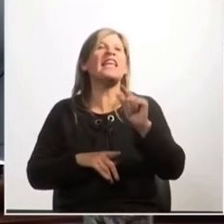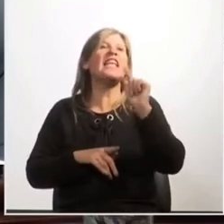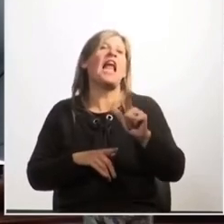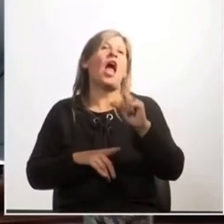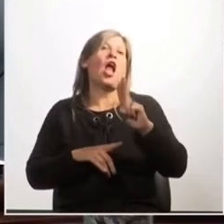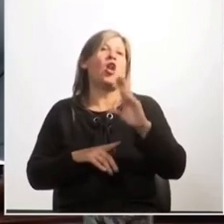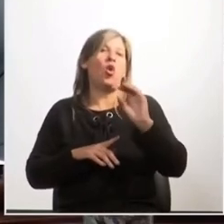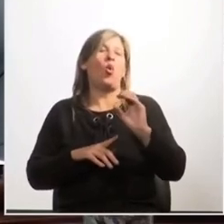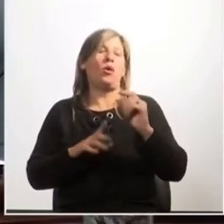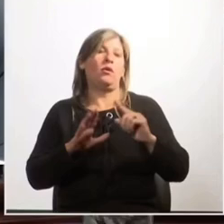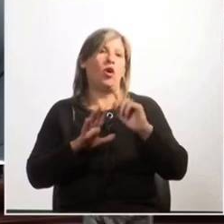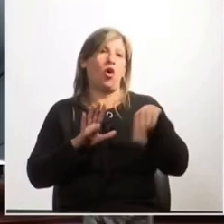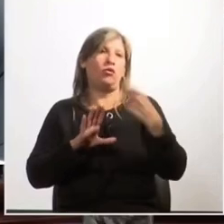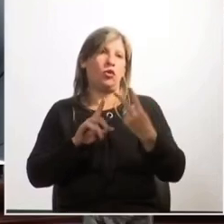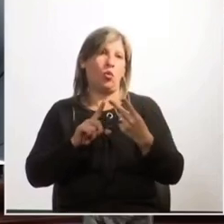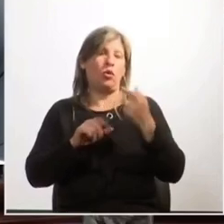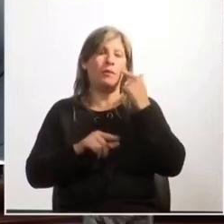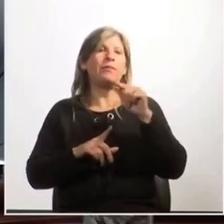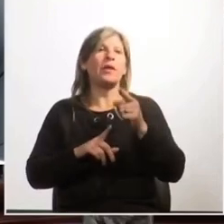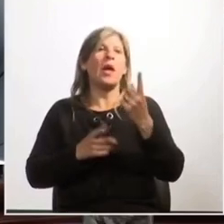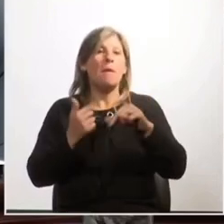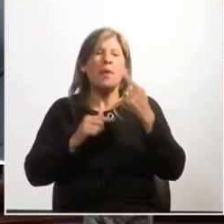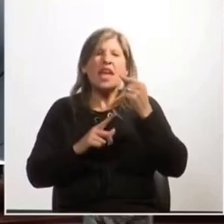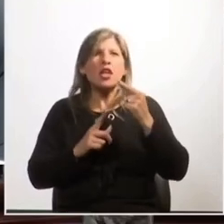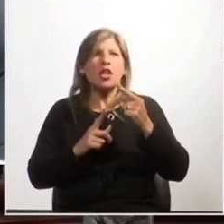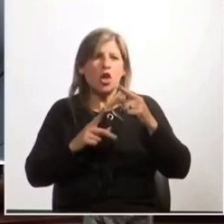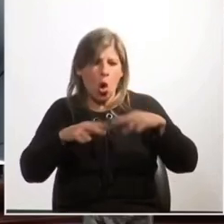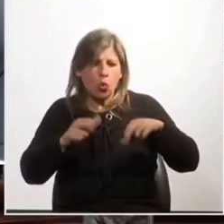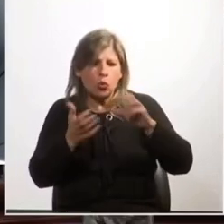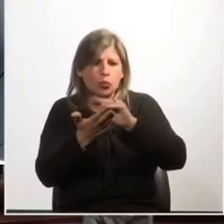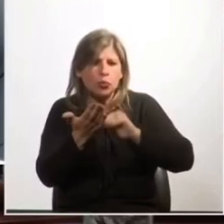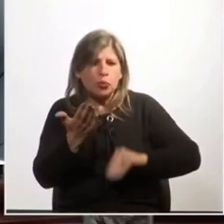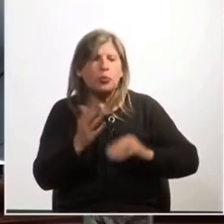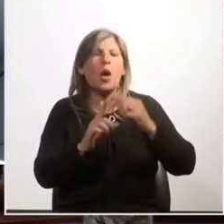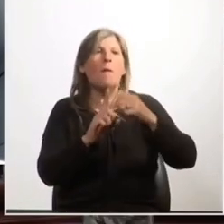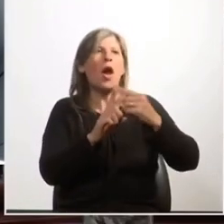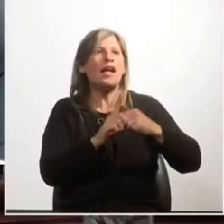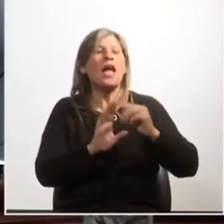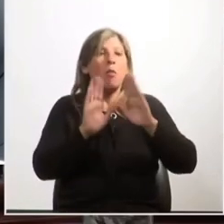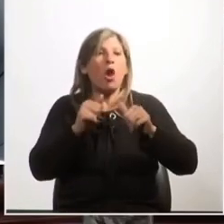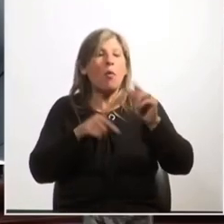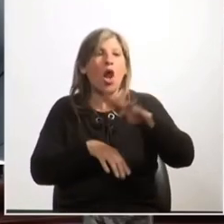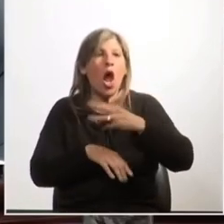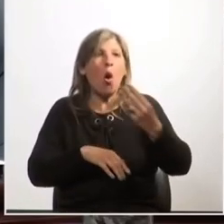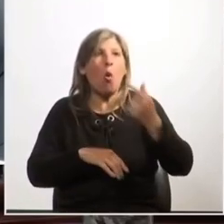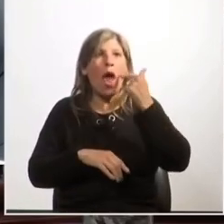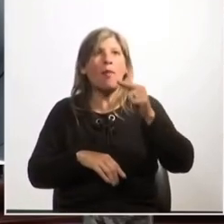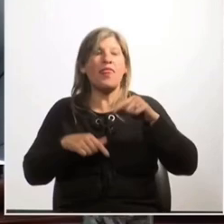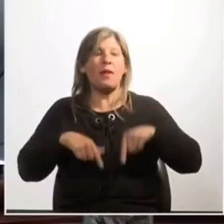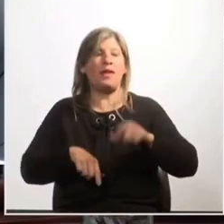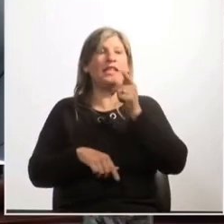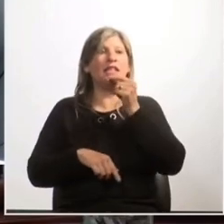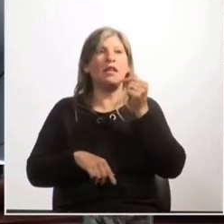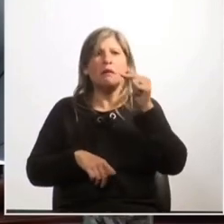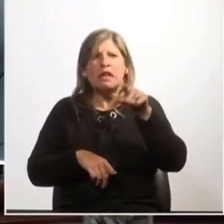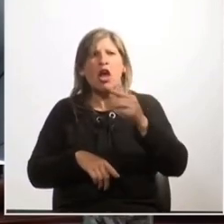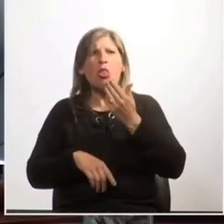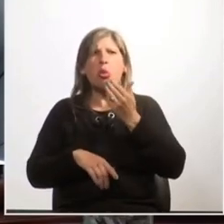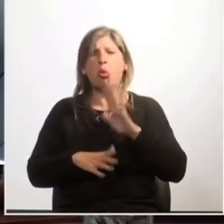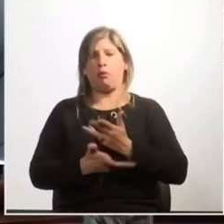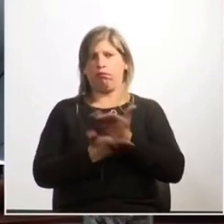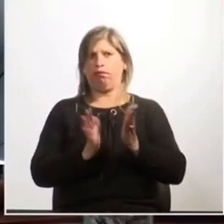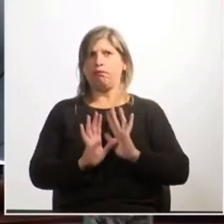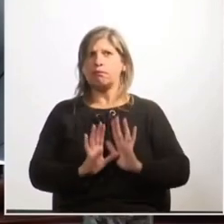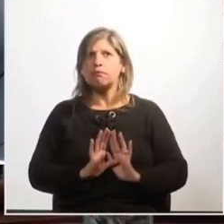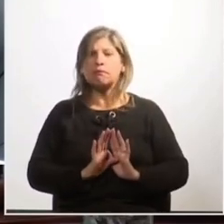los registros mensuales que el propio Ministerio publica en su página web ponen en duda este relato. En